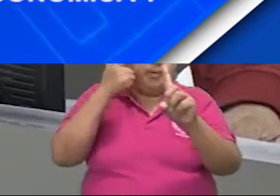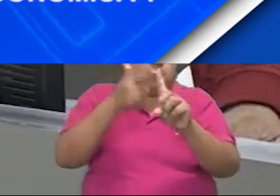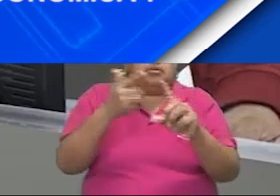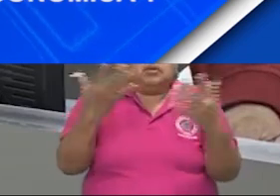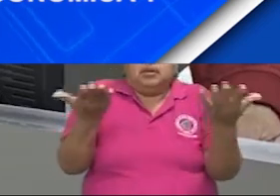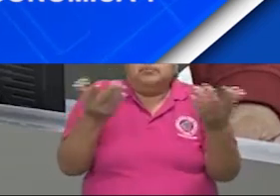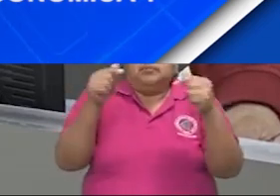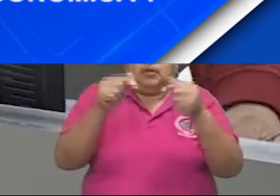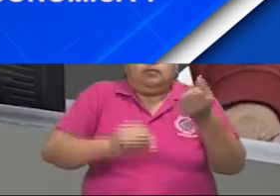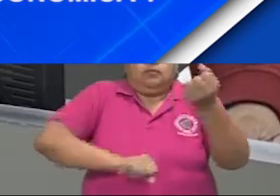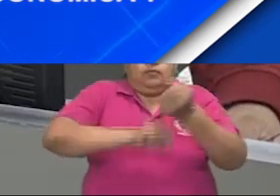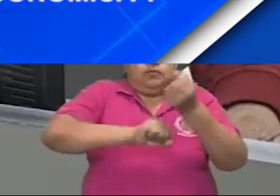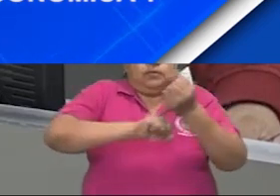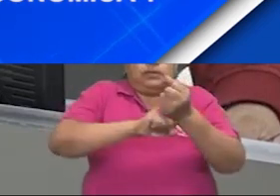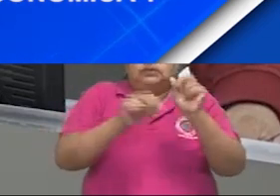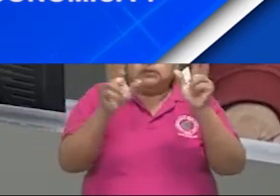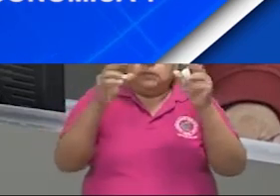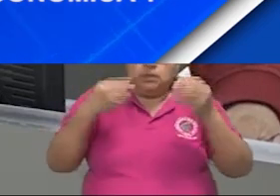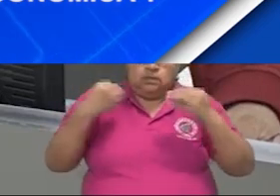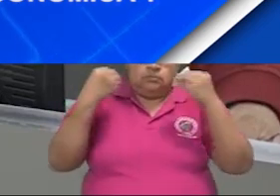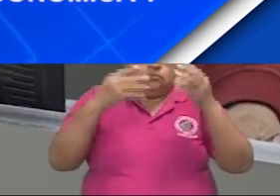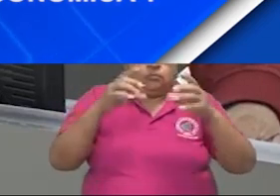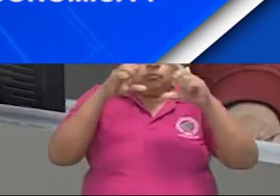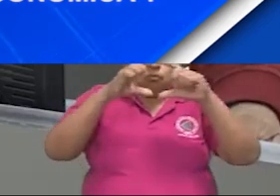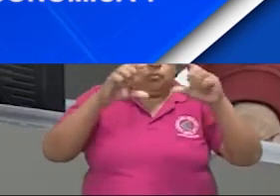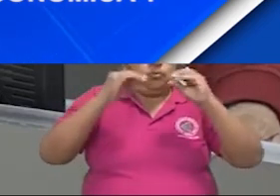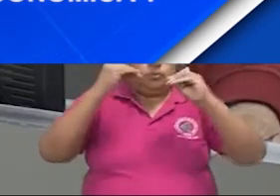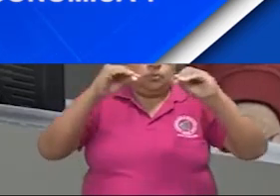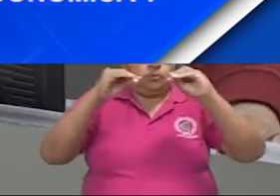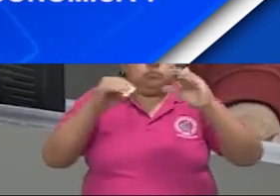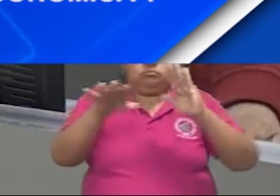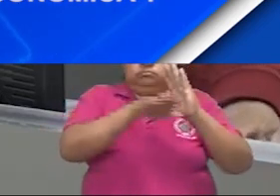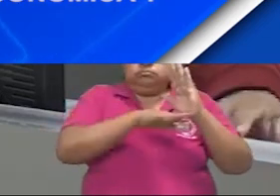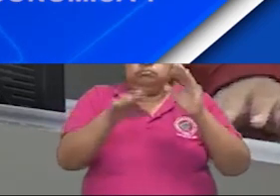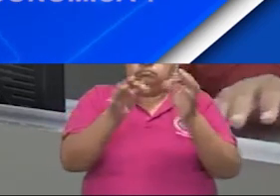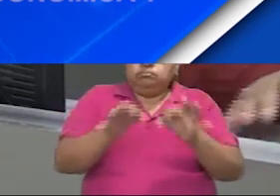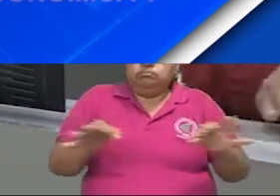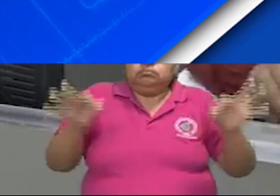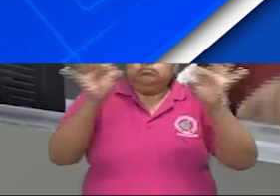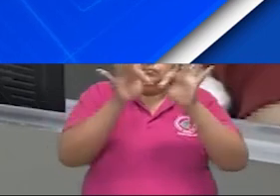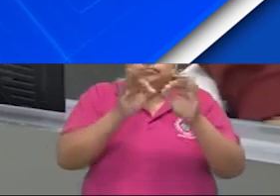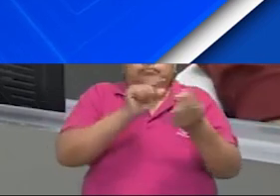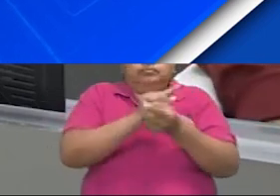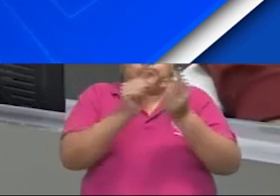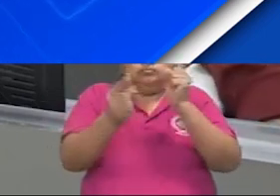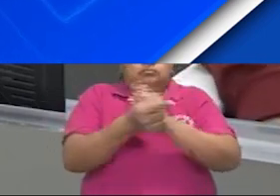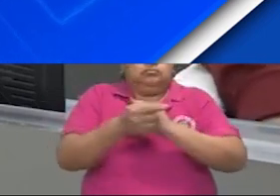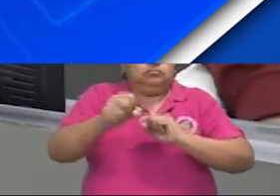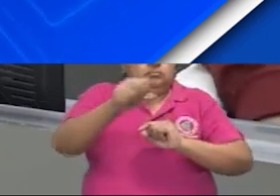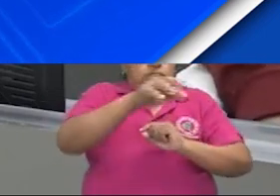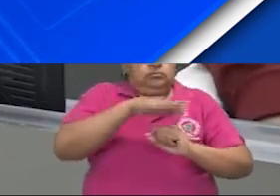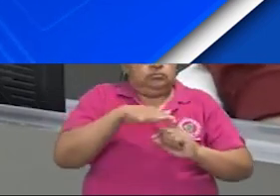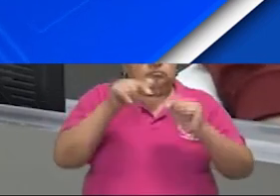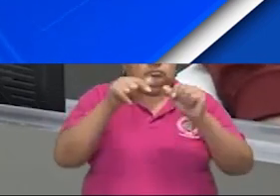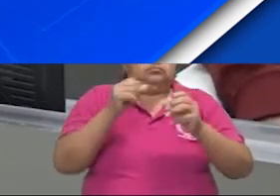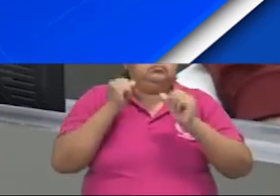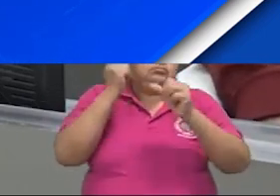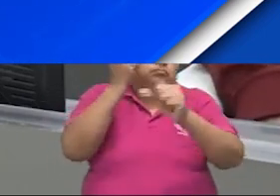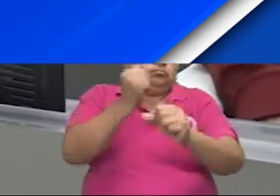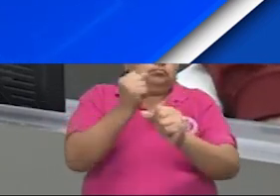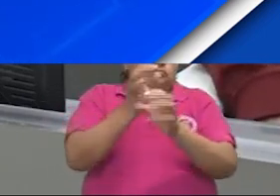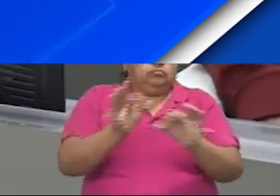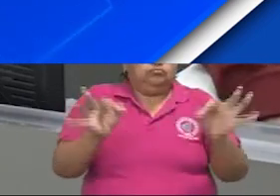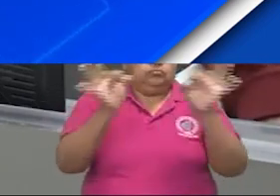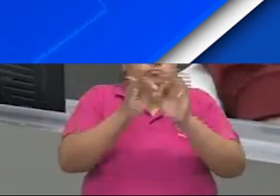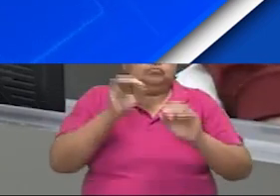objeto fortalecer el sector educativo como base y motor de la transformación social, fundamental